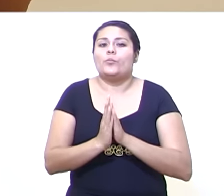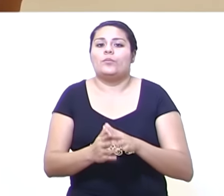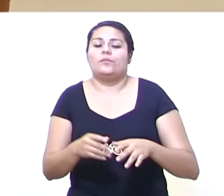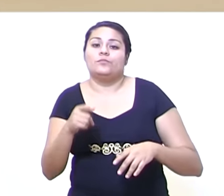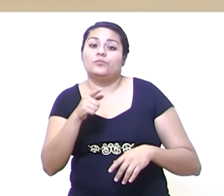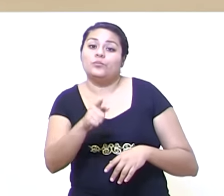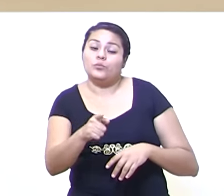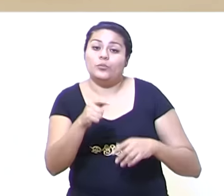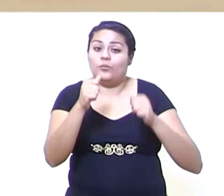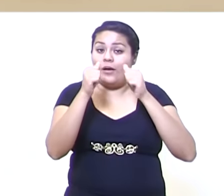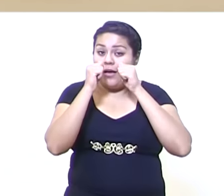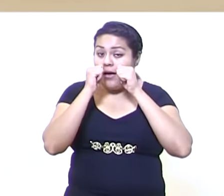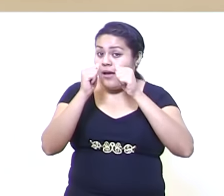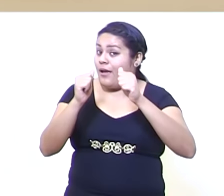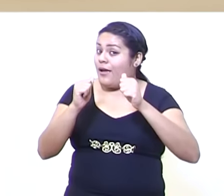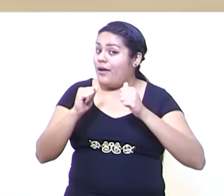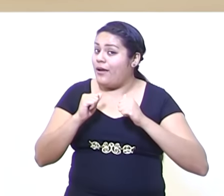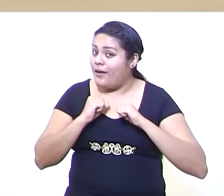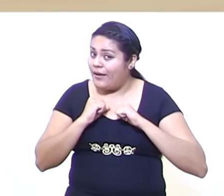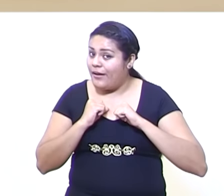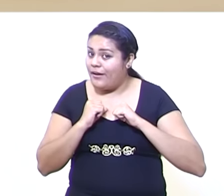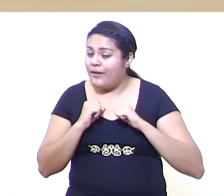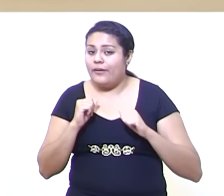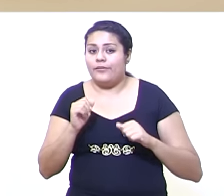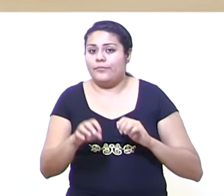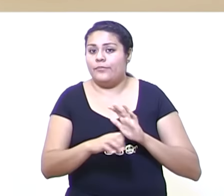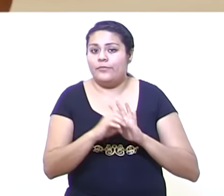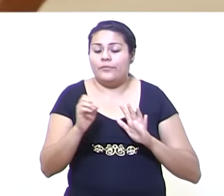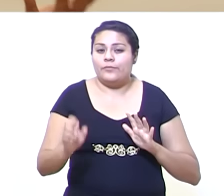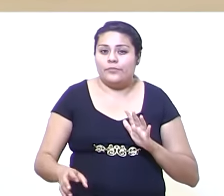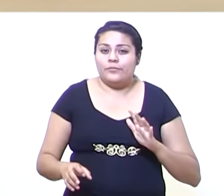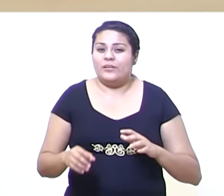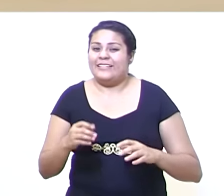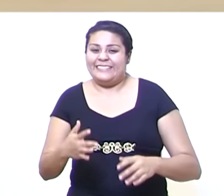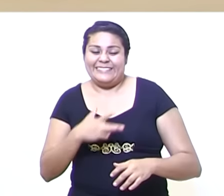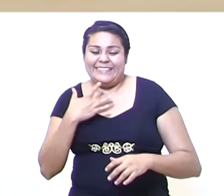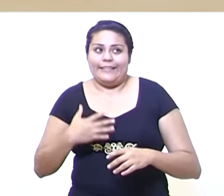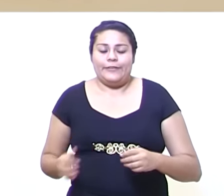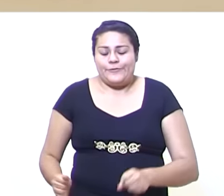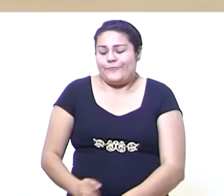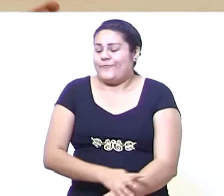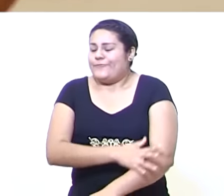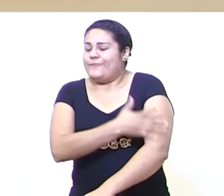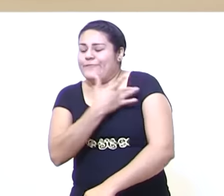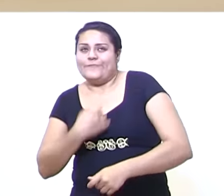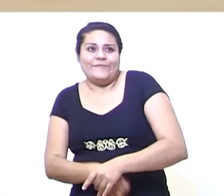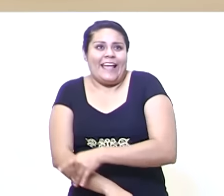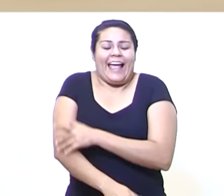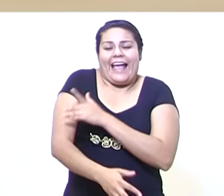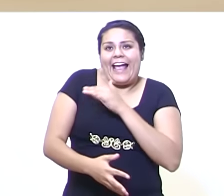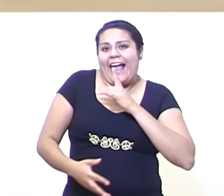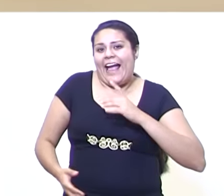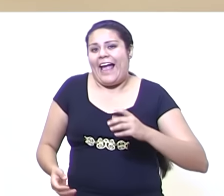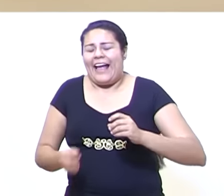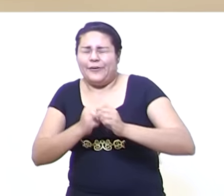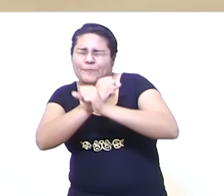estés con E de esperanza, de emoción, de